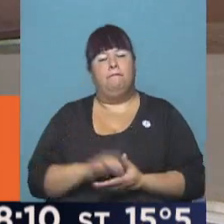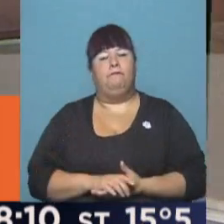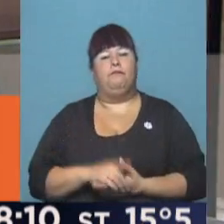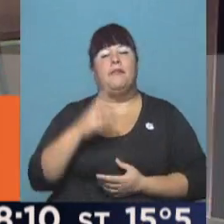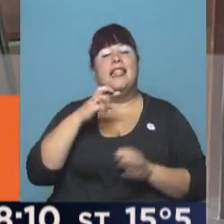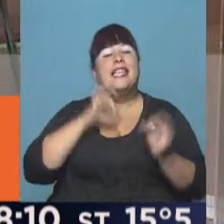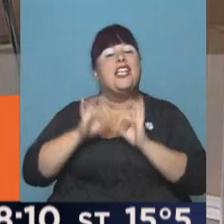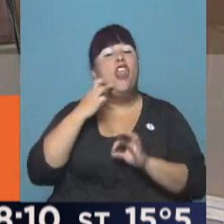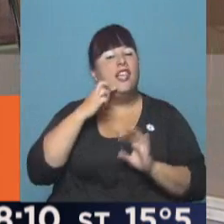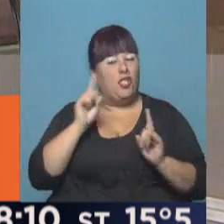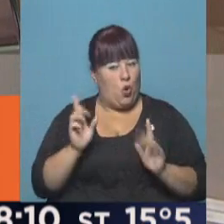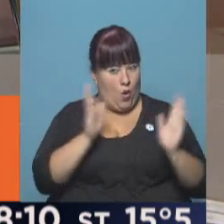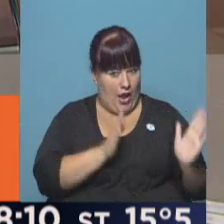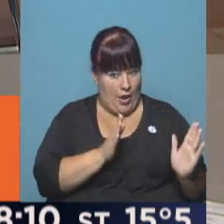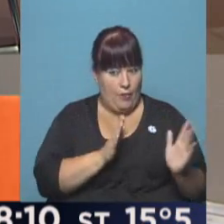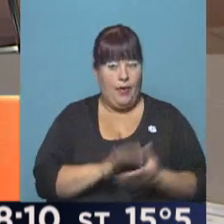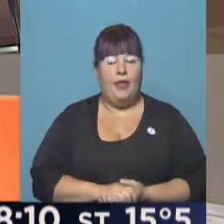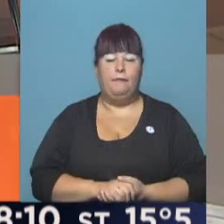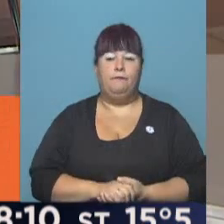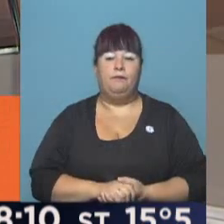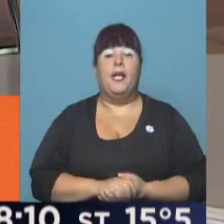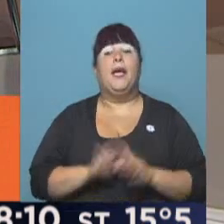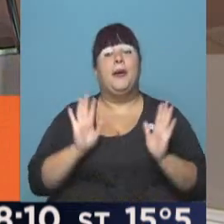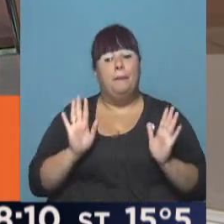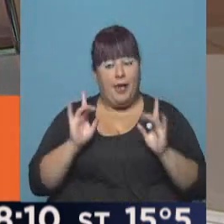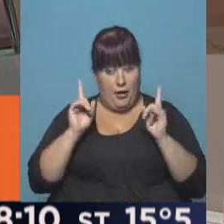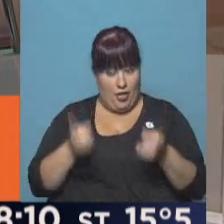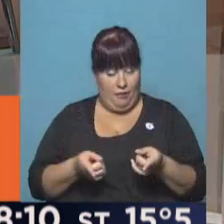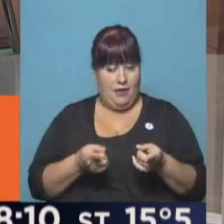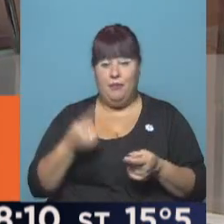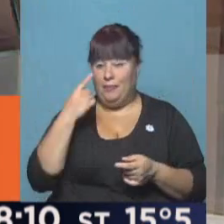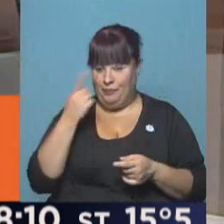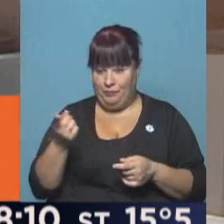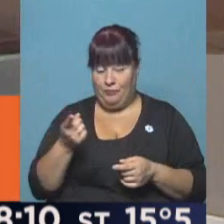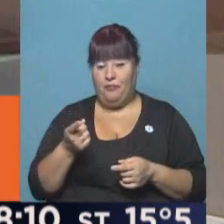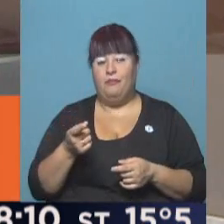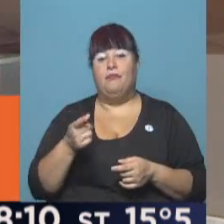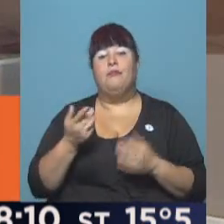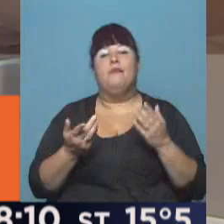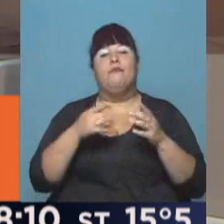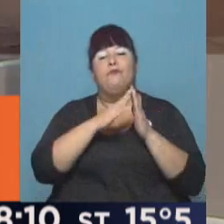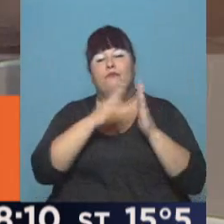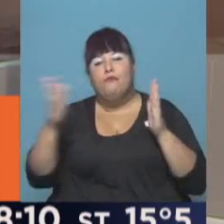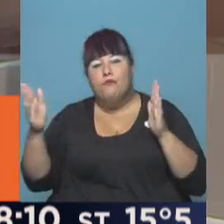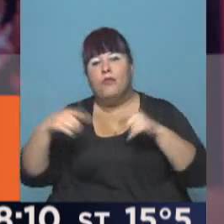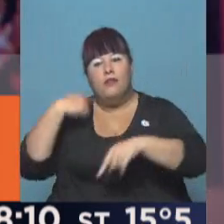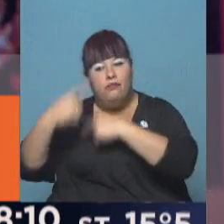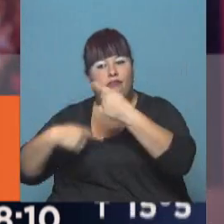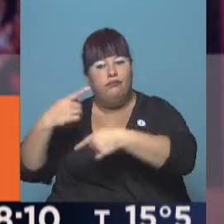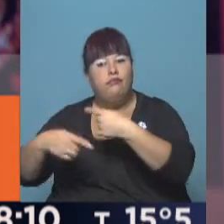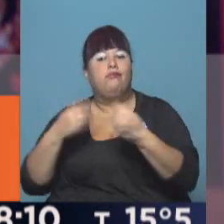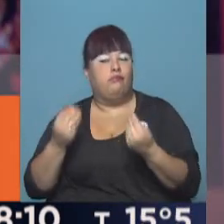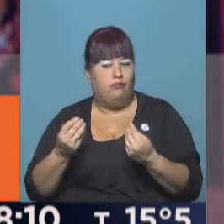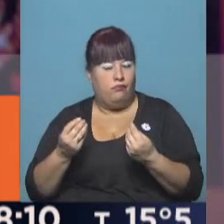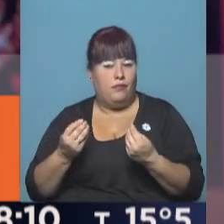del 19, obviamente. Perón mismo, fíjate vos, se colocaba en una línea de continuidad, que